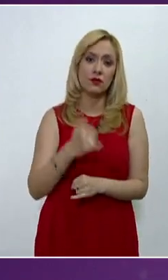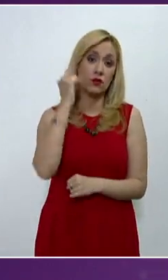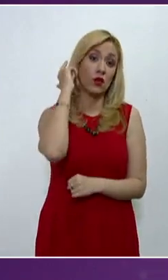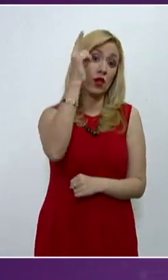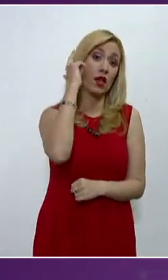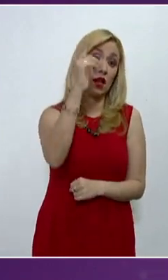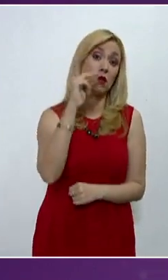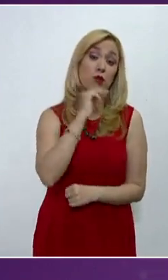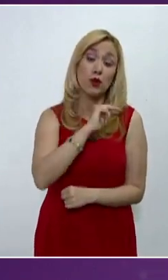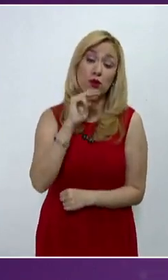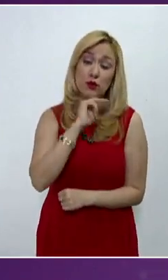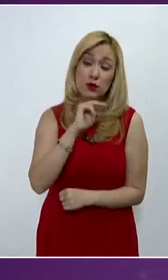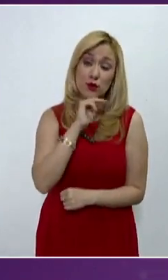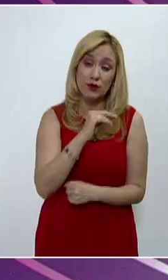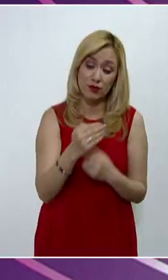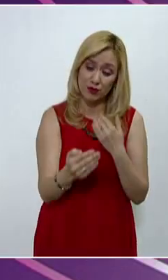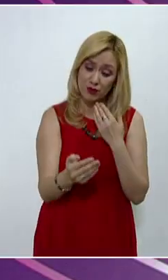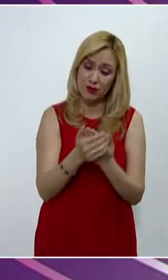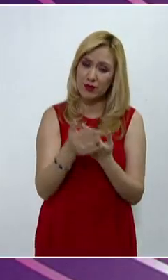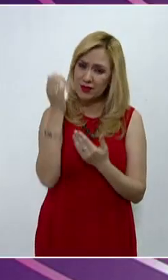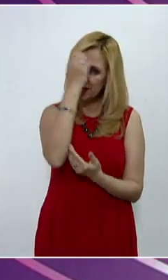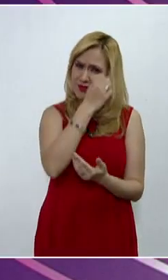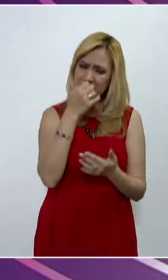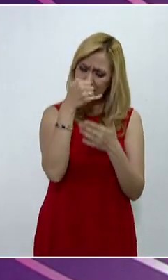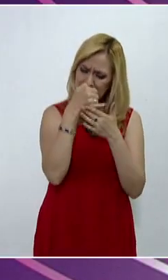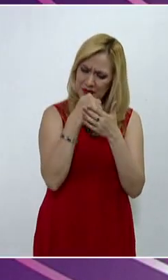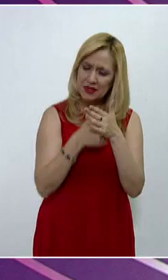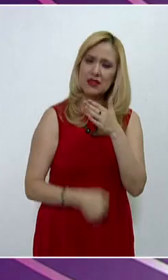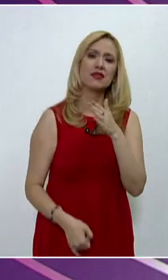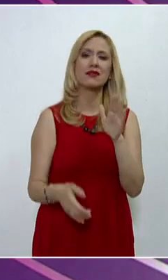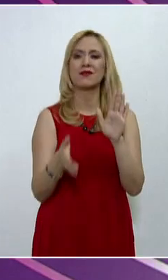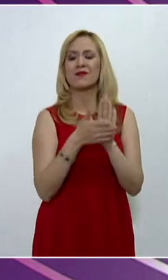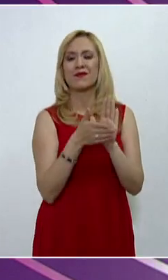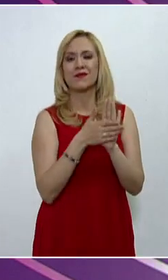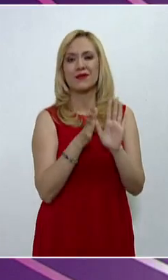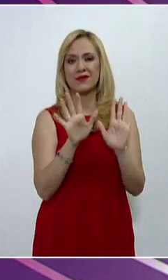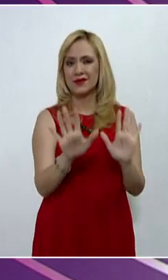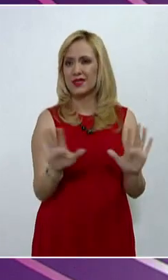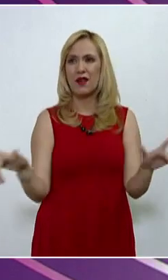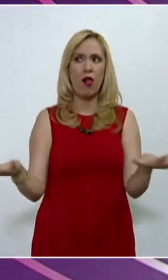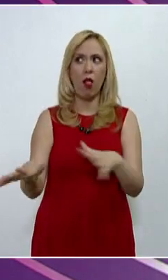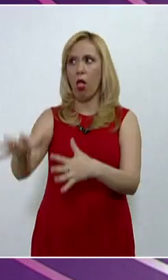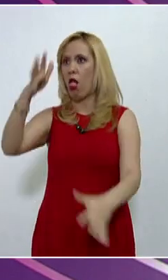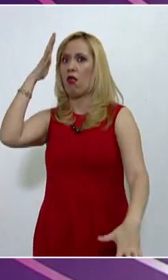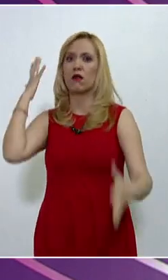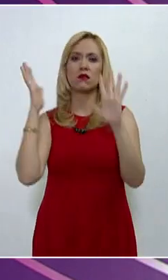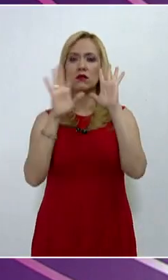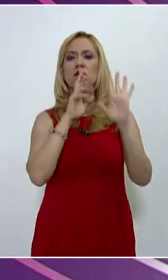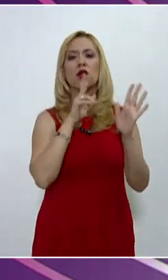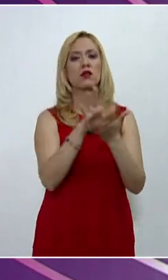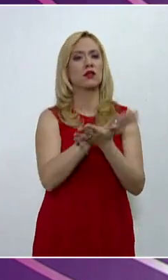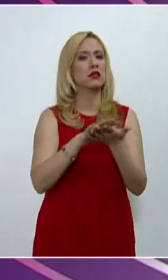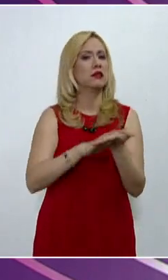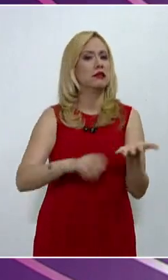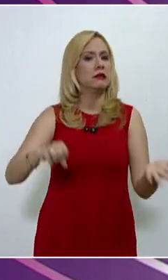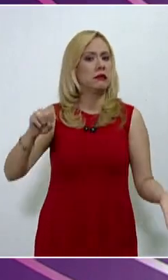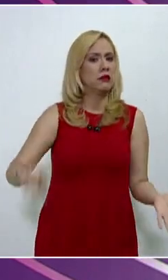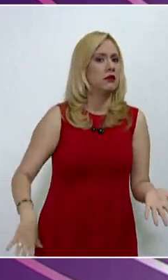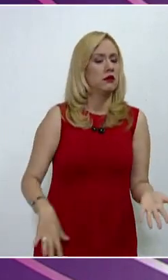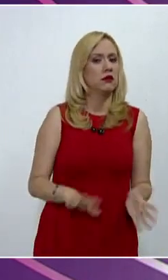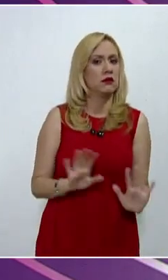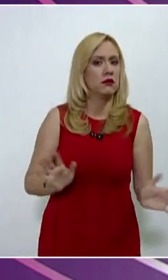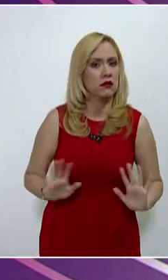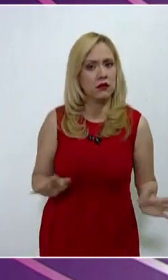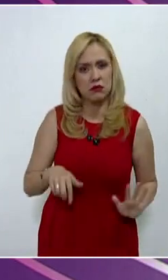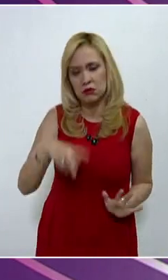ojalá pronto realmente se haga una revisión objetiva, desapasionada, para que pueda derogarse el sistema jurídico mexicano.